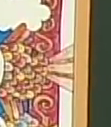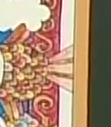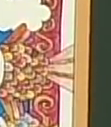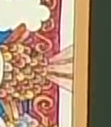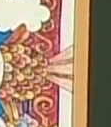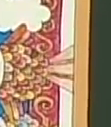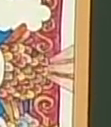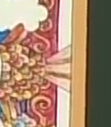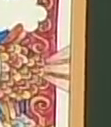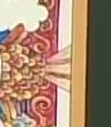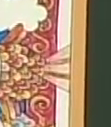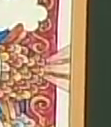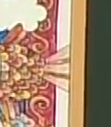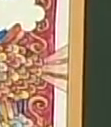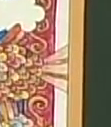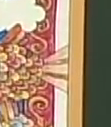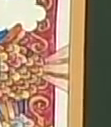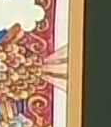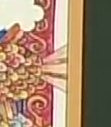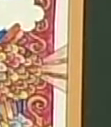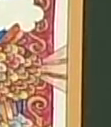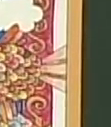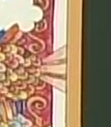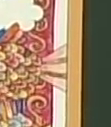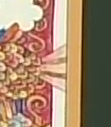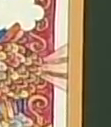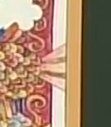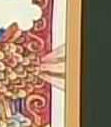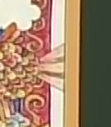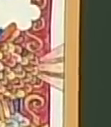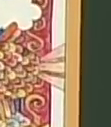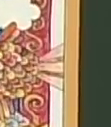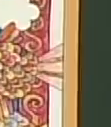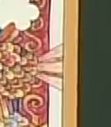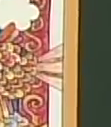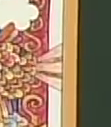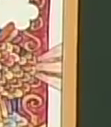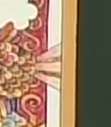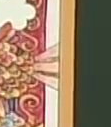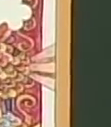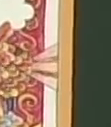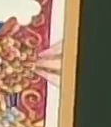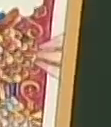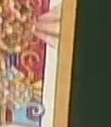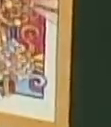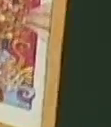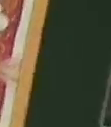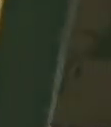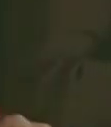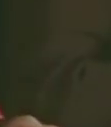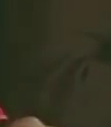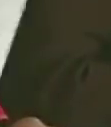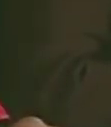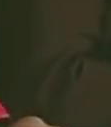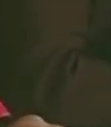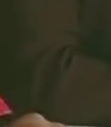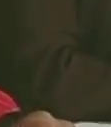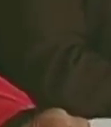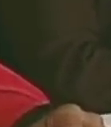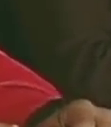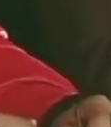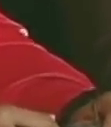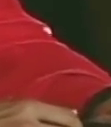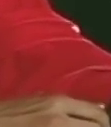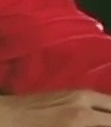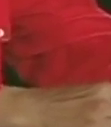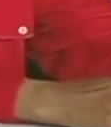caballo. Y este es un caballo de sueños. Y este es el caballo de los sueños del siglo XXI venezolano. Así estamos nosotros, con nuestros sueños